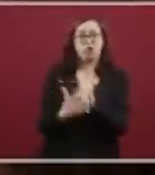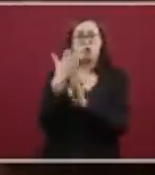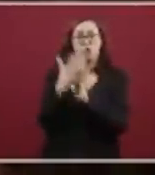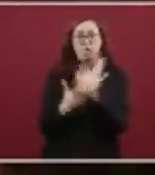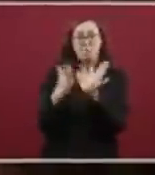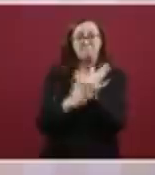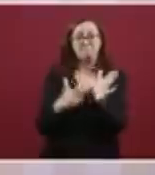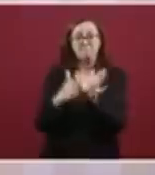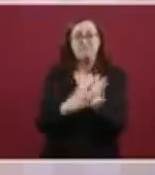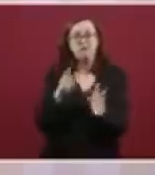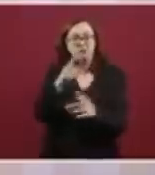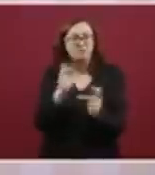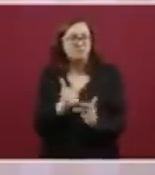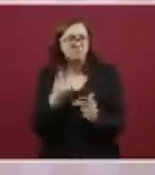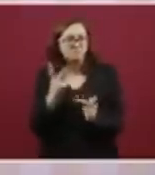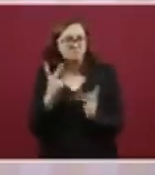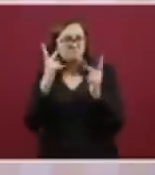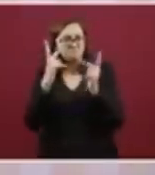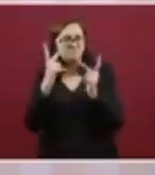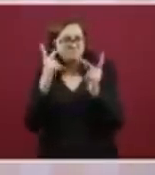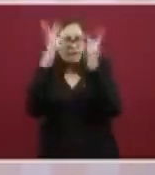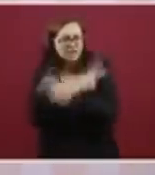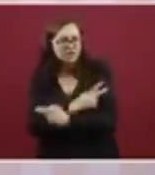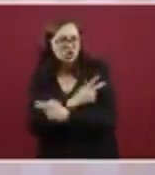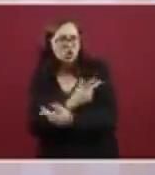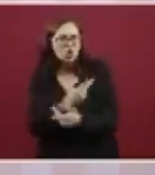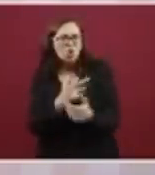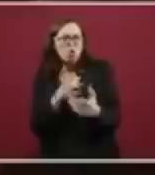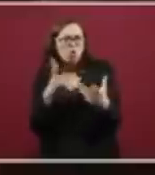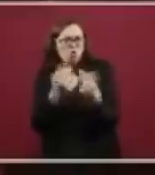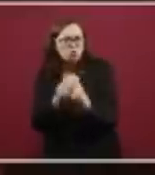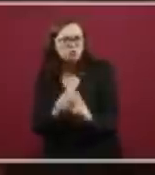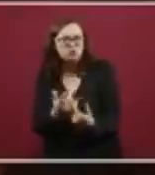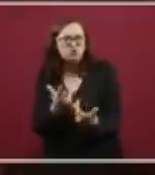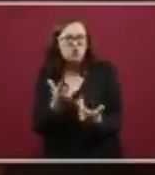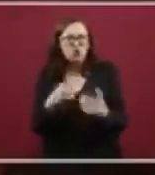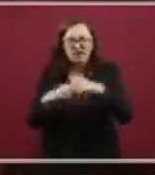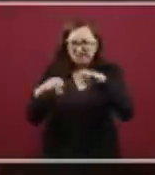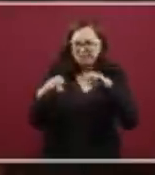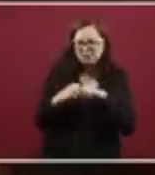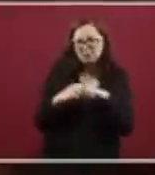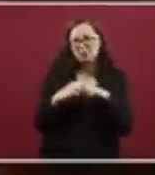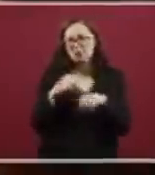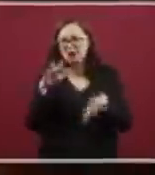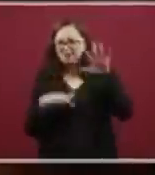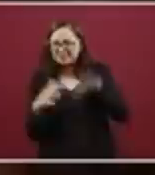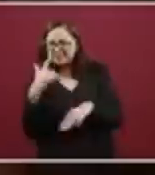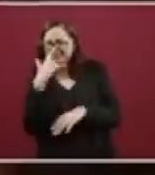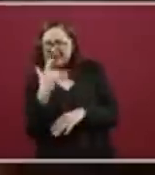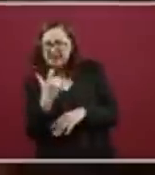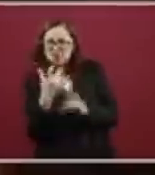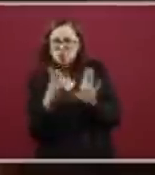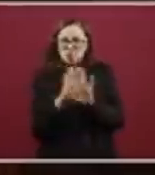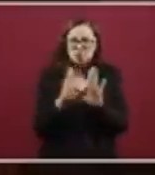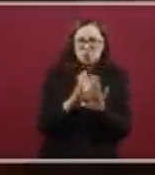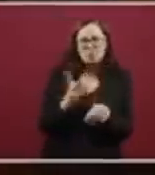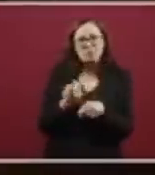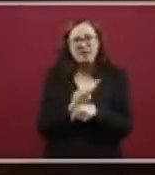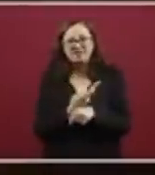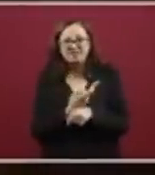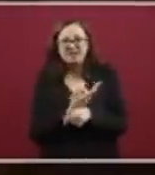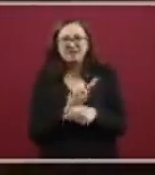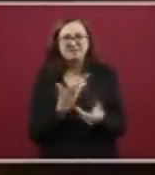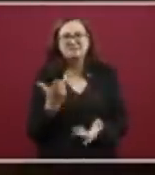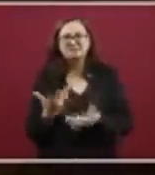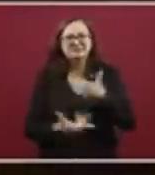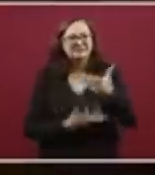del compadrazgo. ¿Qué hizo el gabinete en este sentido? ¿Lo hacen a veces por quedar bien con usted? ¿Cómo lo evalúa?